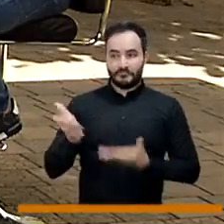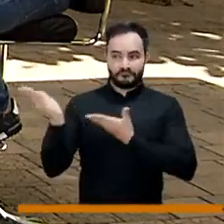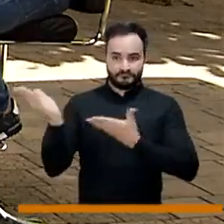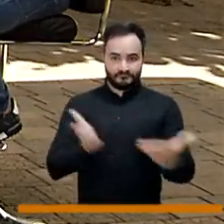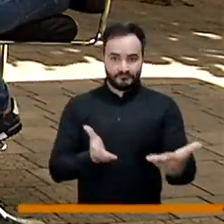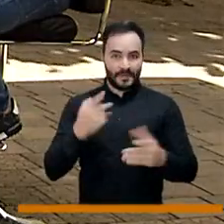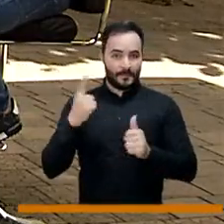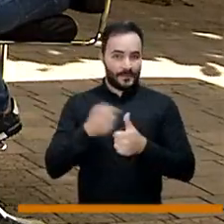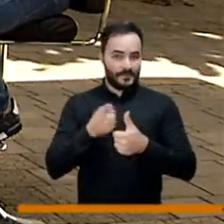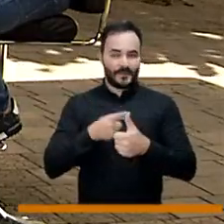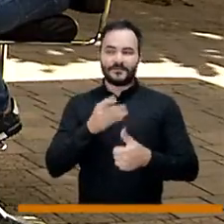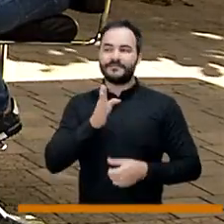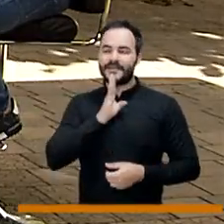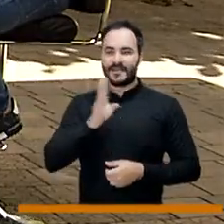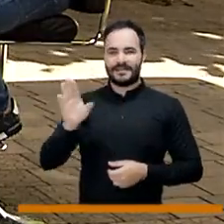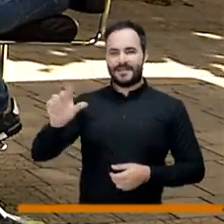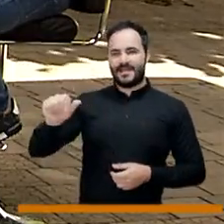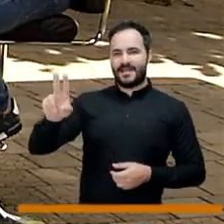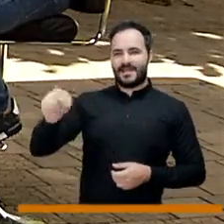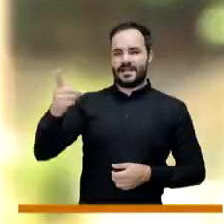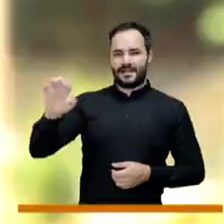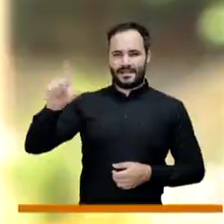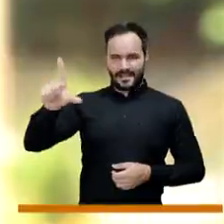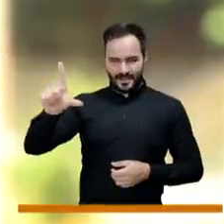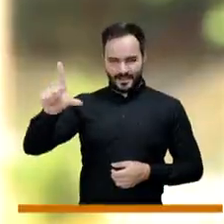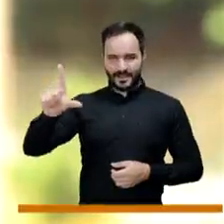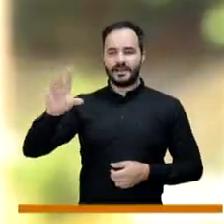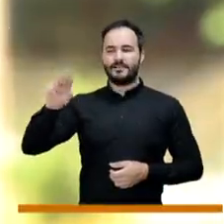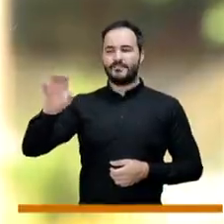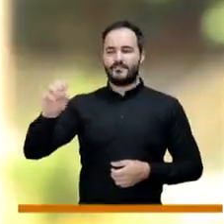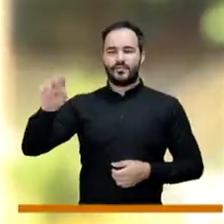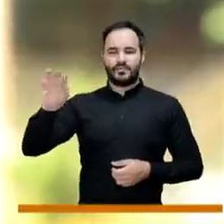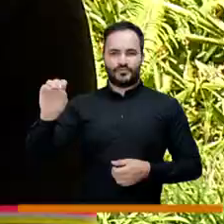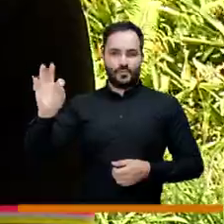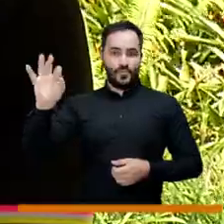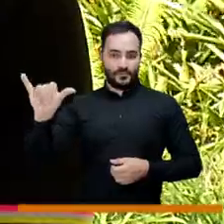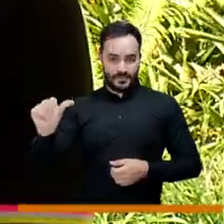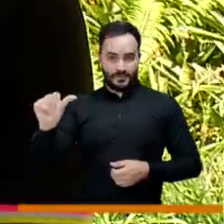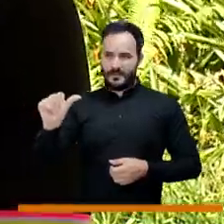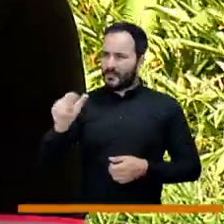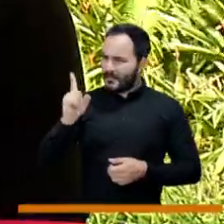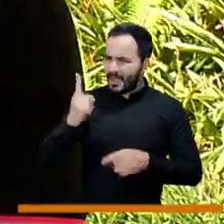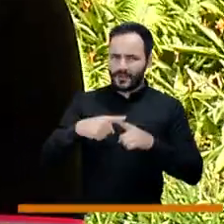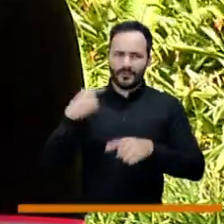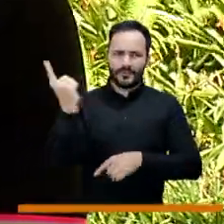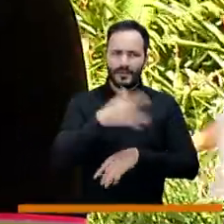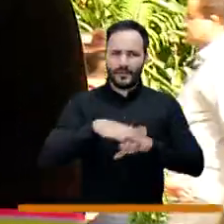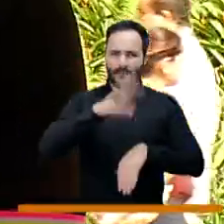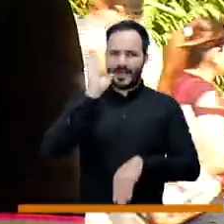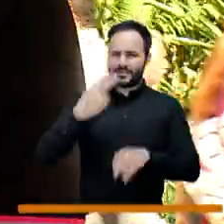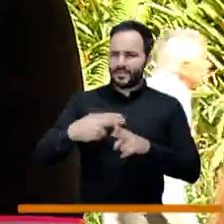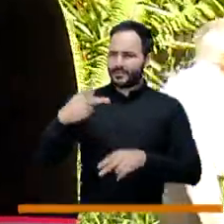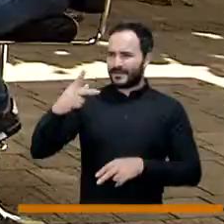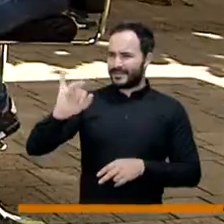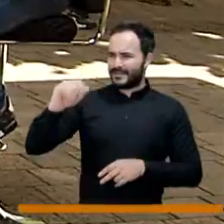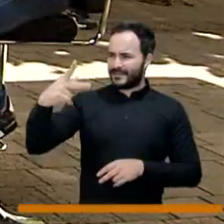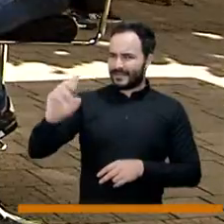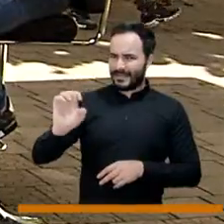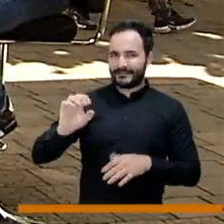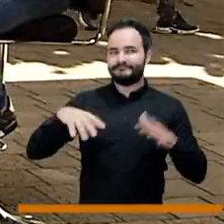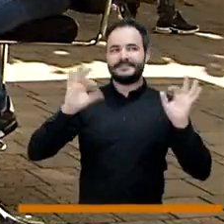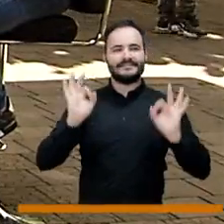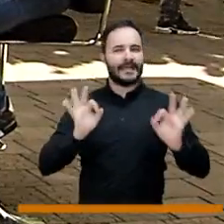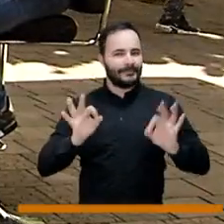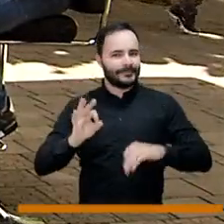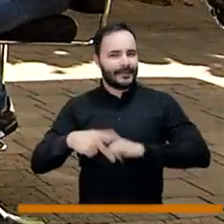Quique, su nombre completo es Ángel Enrique Montoya, pero ya me dijeron que nadie lo conoce así. Todo el mundo. Aquí somos muy dados